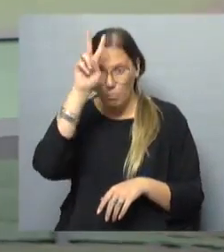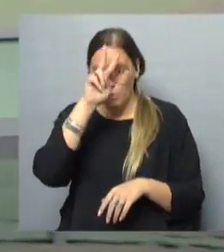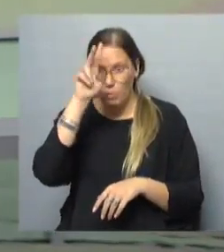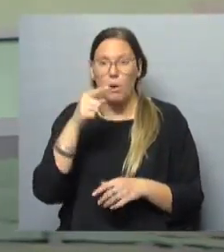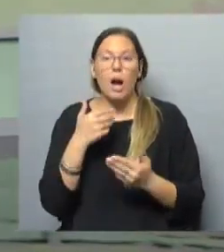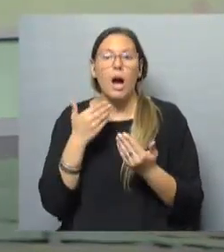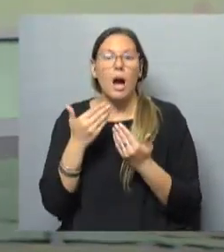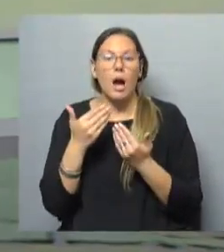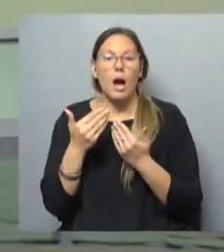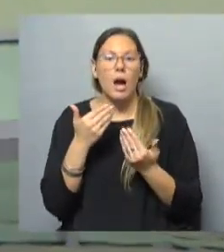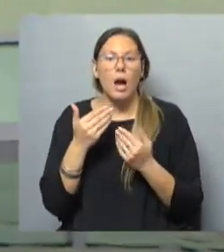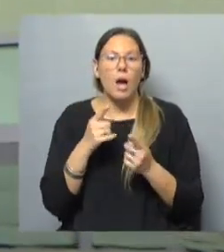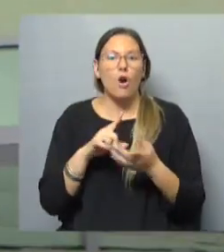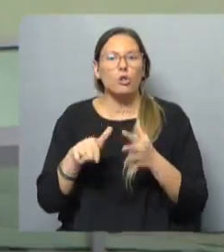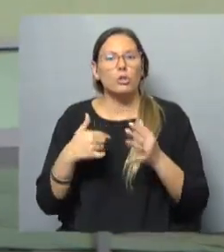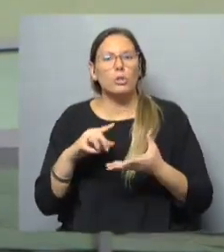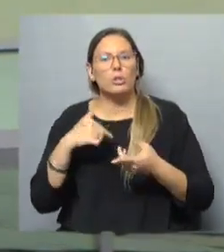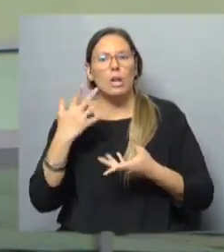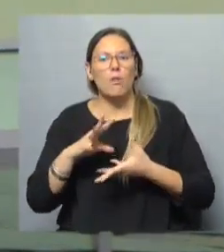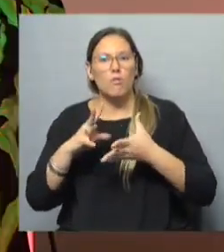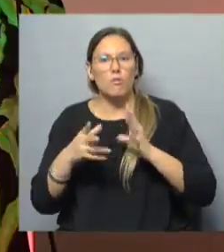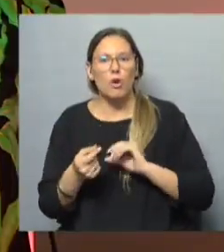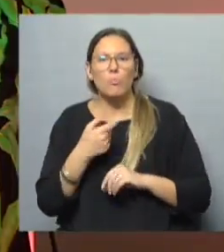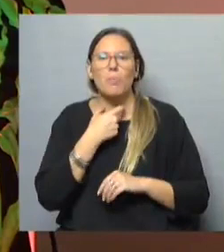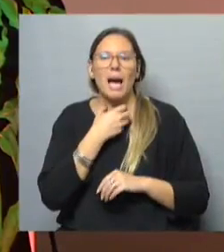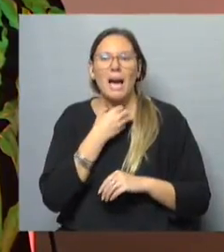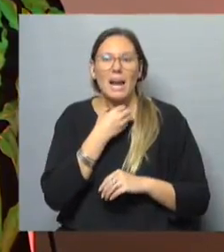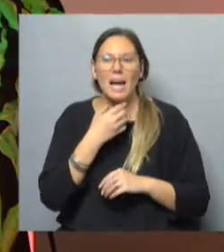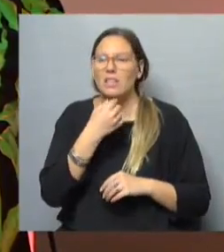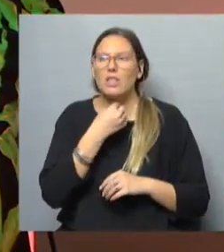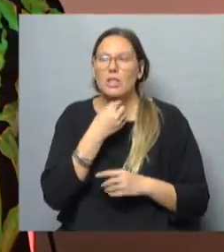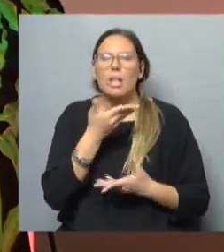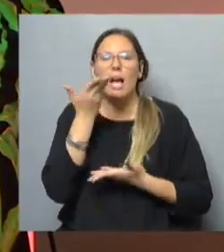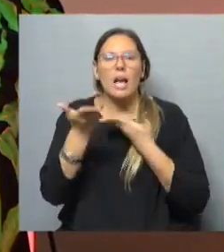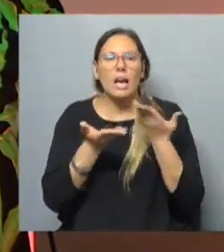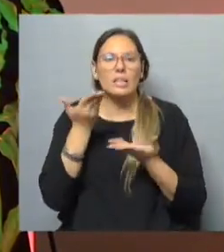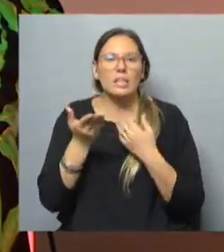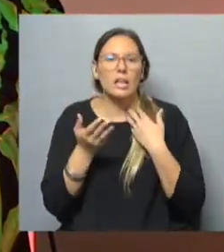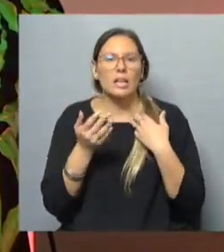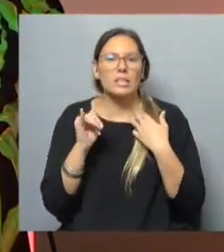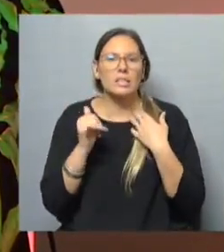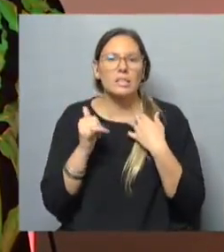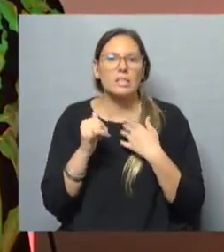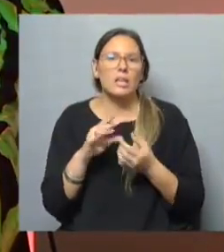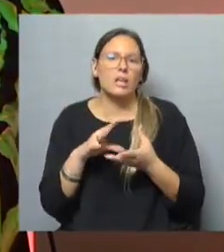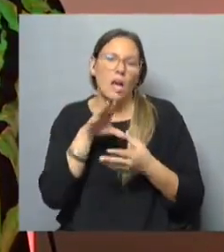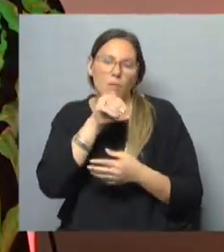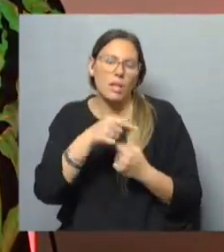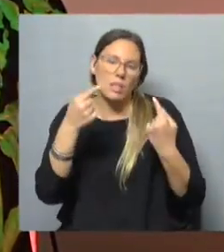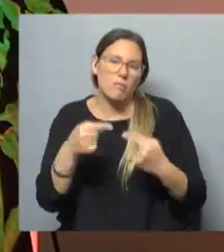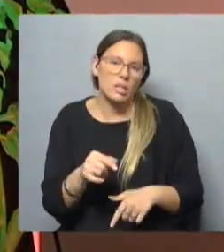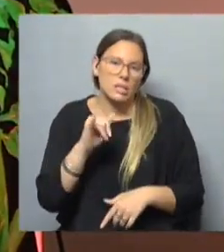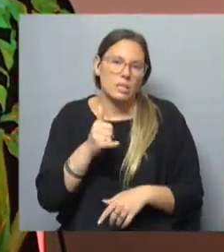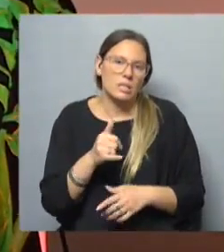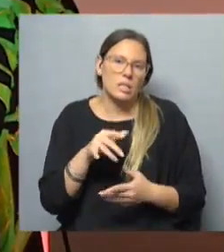de que hay como otra forma de colocar la garganta o la voz. Sí, son visiones distintas. O sea, creo que